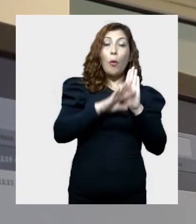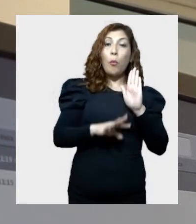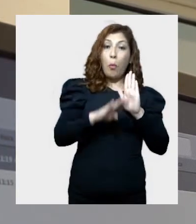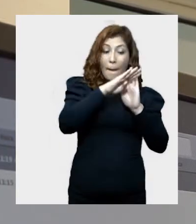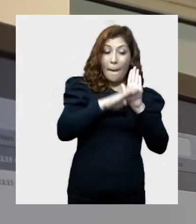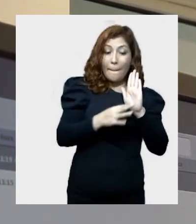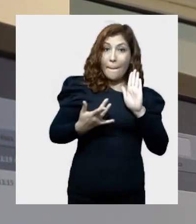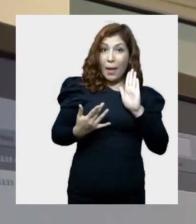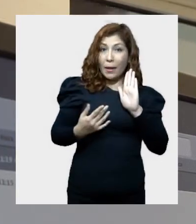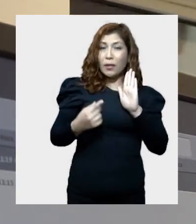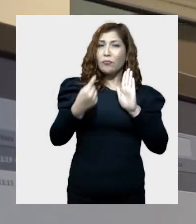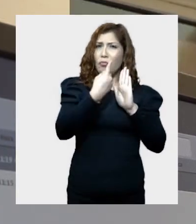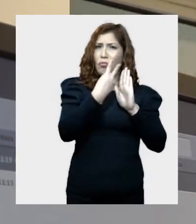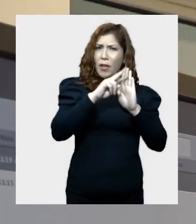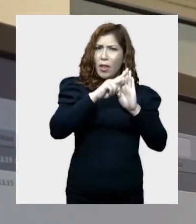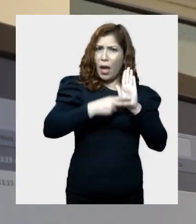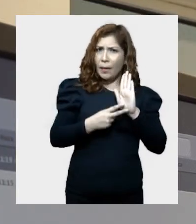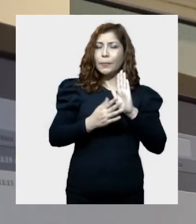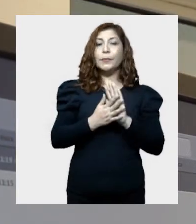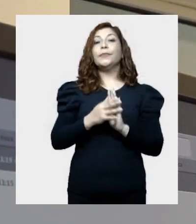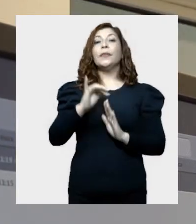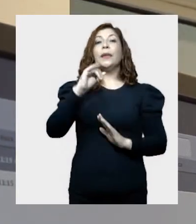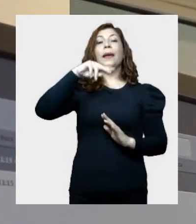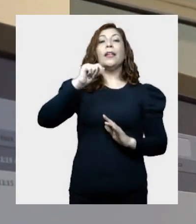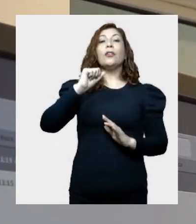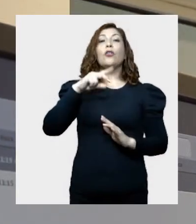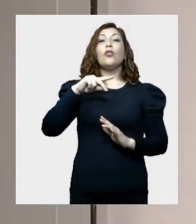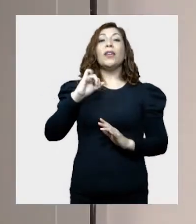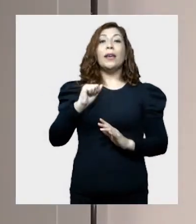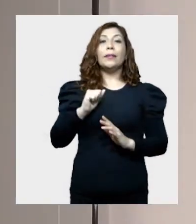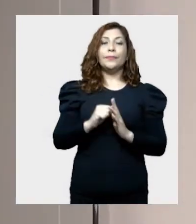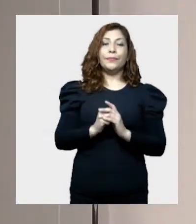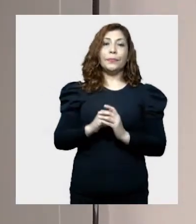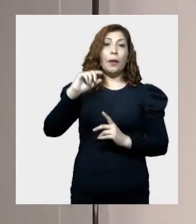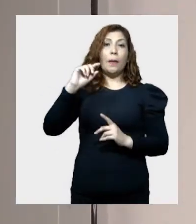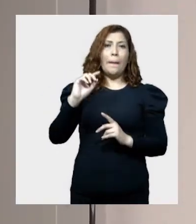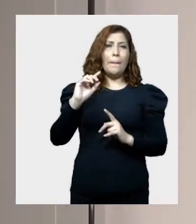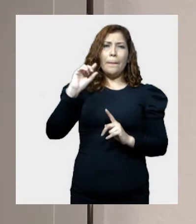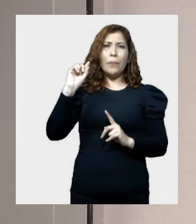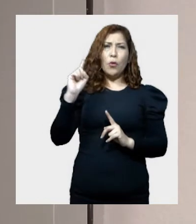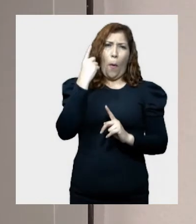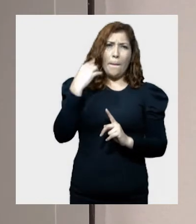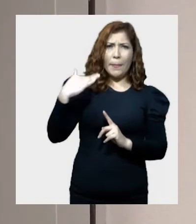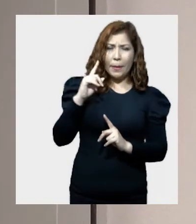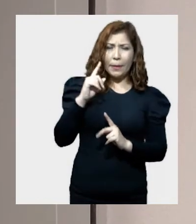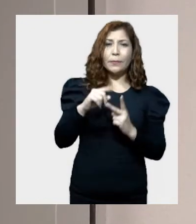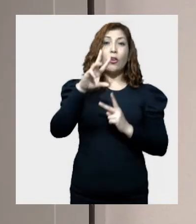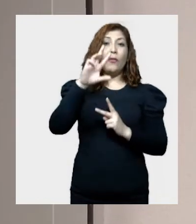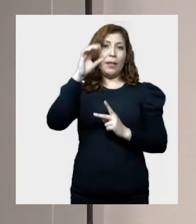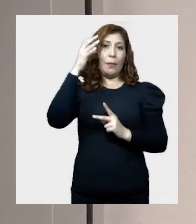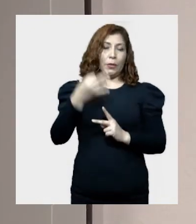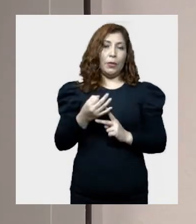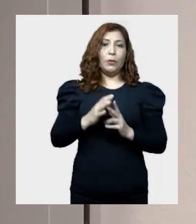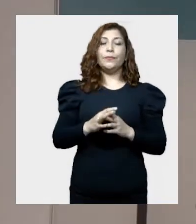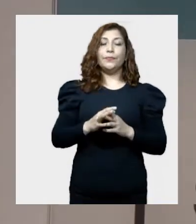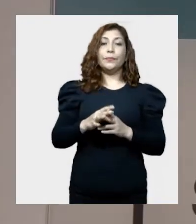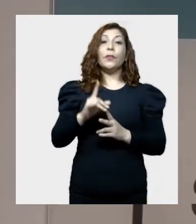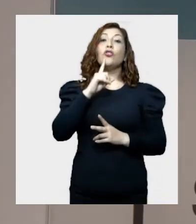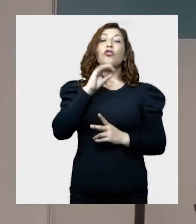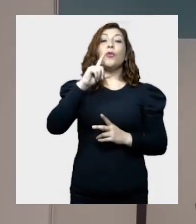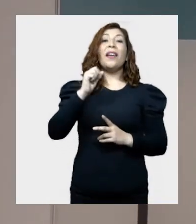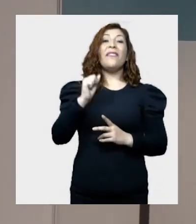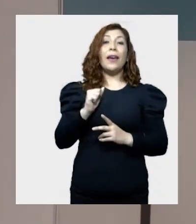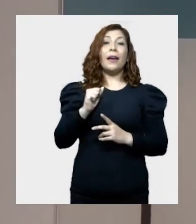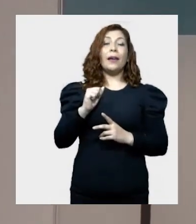en varias modalidades. En imagenología no prioritaria en un 90%, en tomografía computada simple logramos